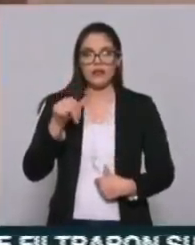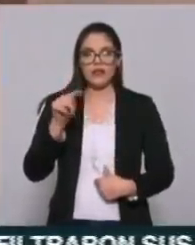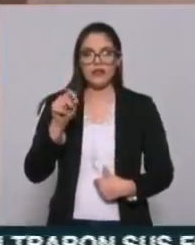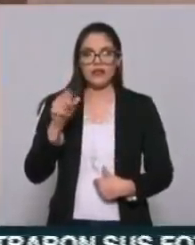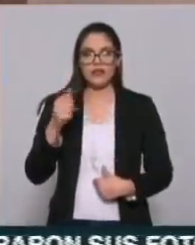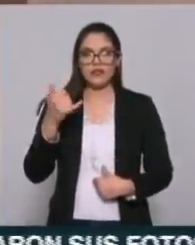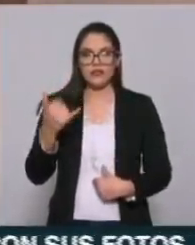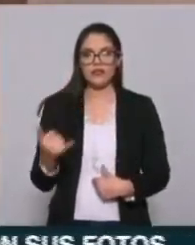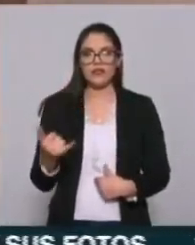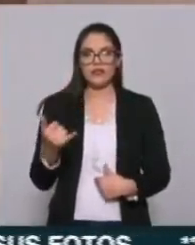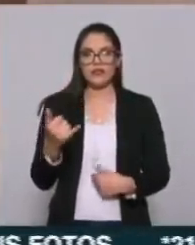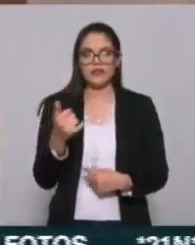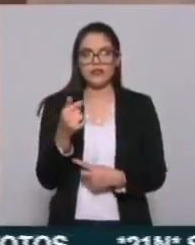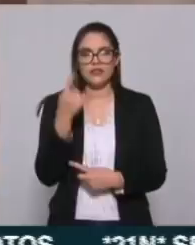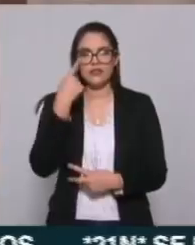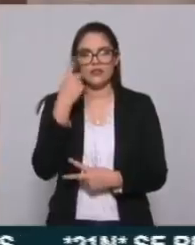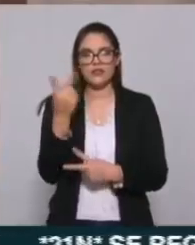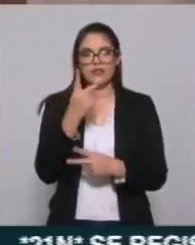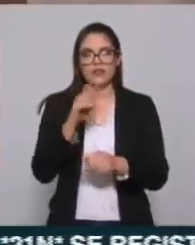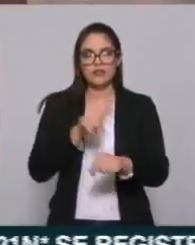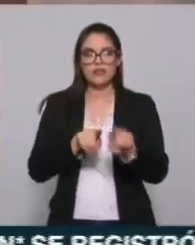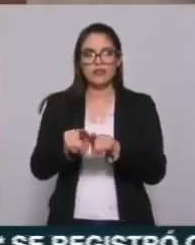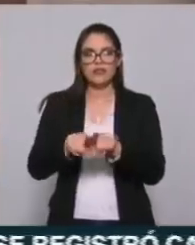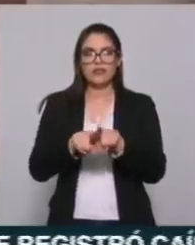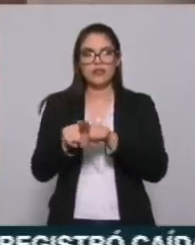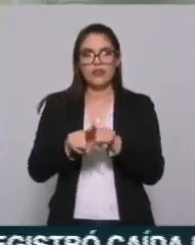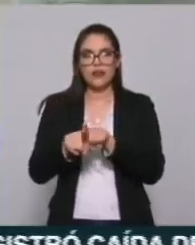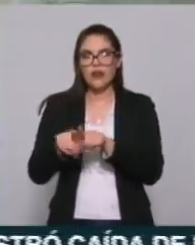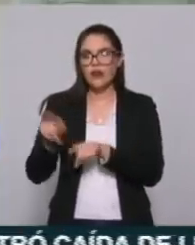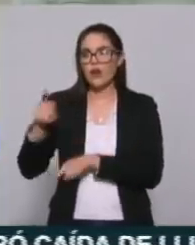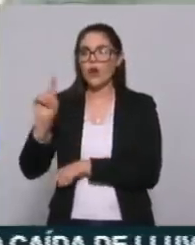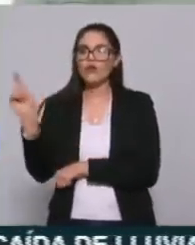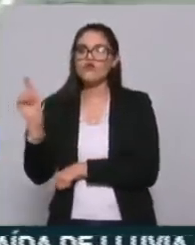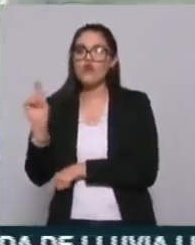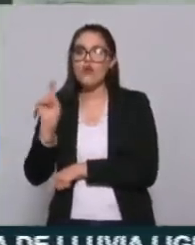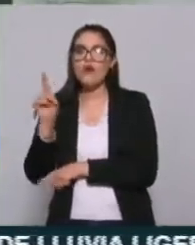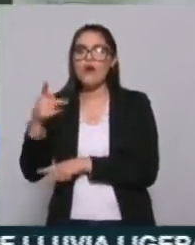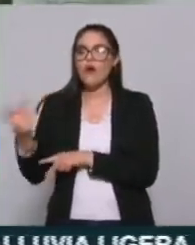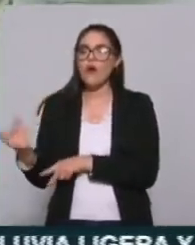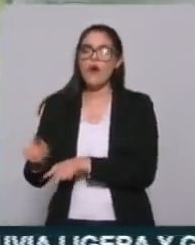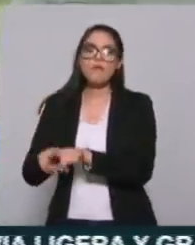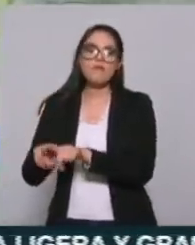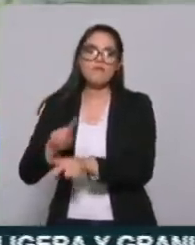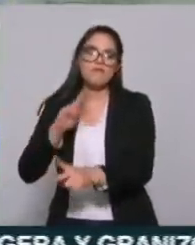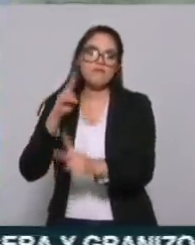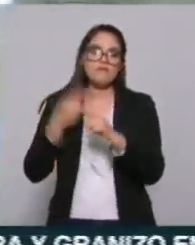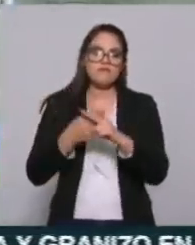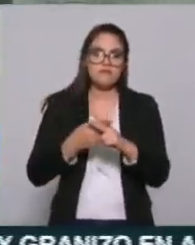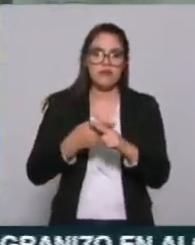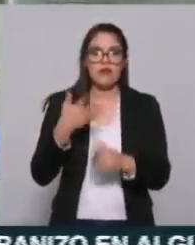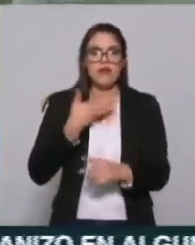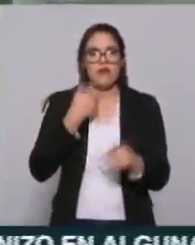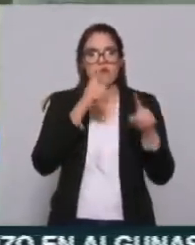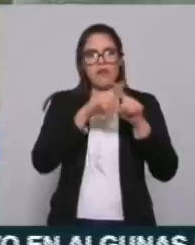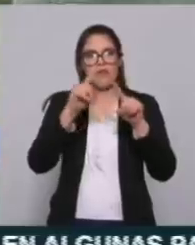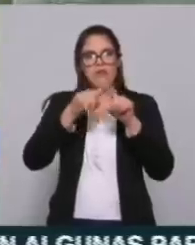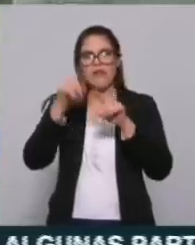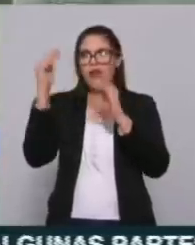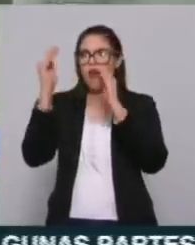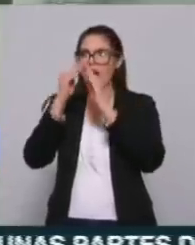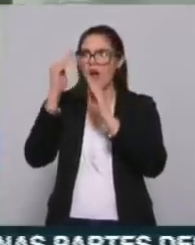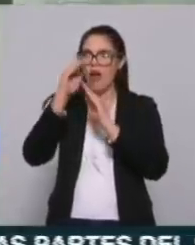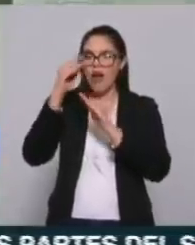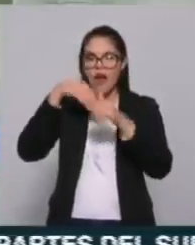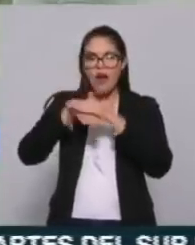eran hermanos de Erika Peña Cos, novia del presunto asesino. Los cuerpos de los niños fueron encontrados en distintas partes de la casa de Erika.